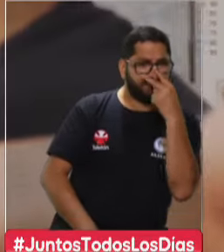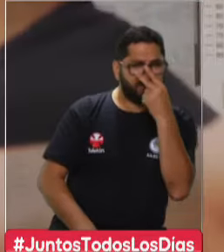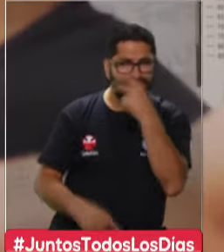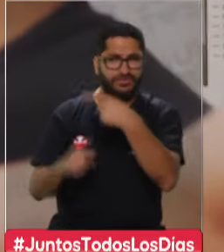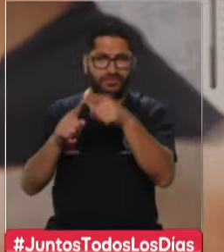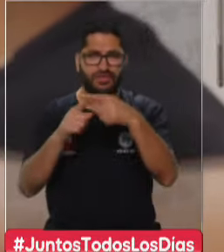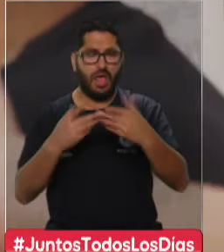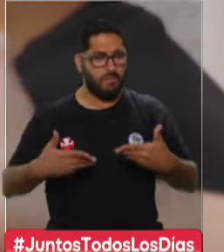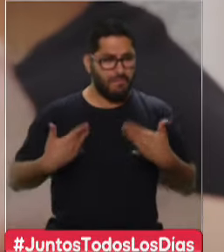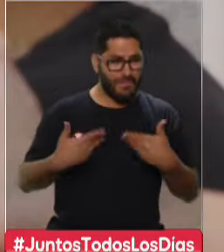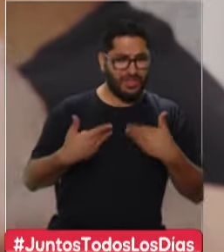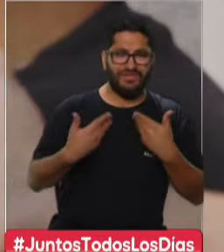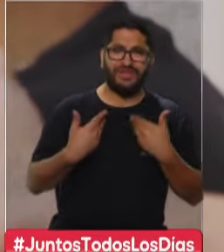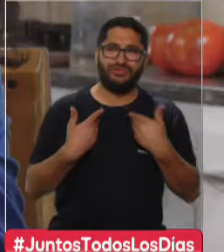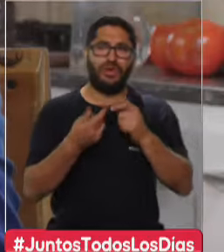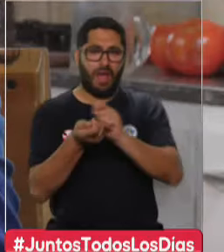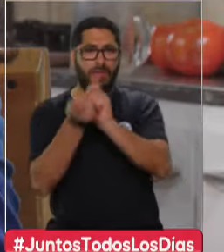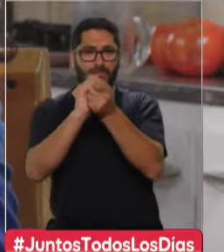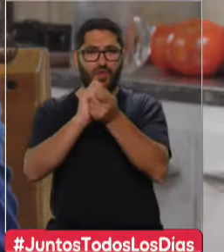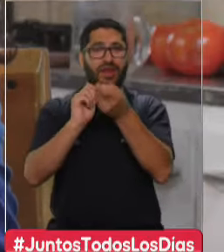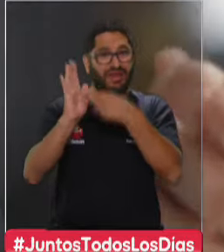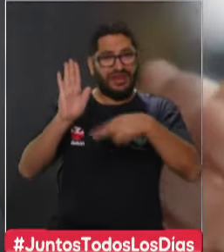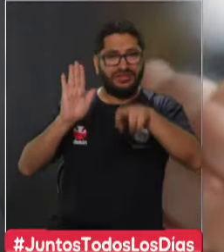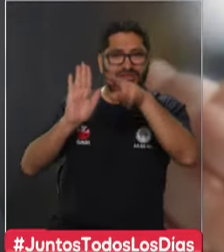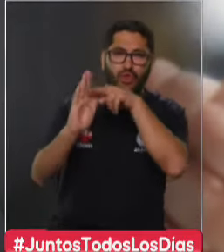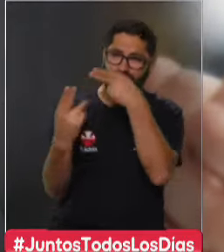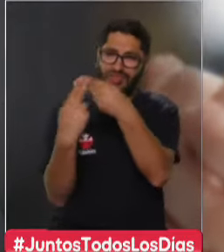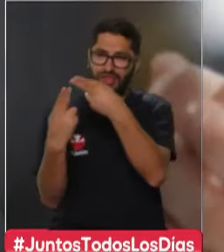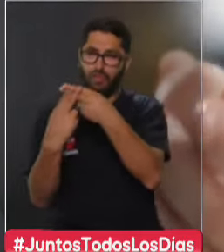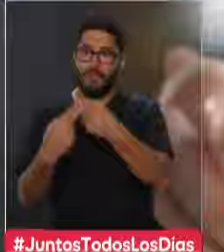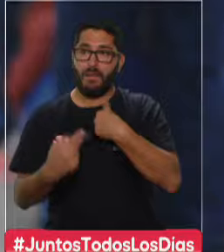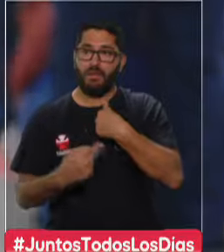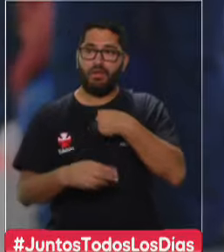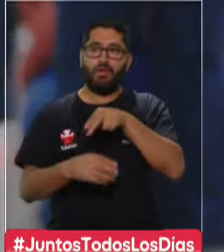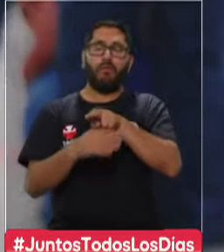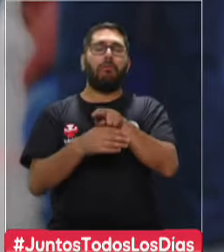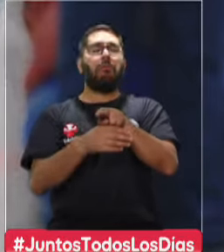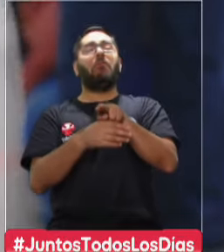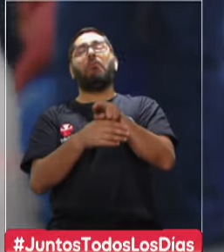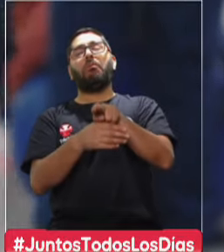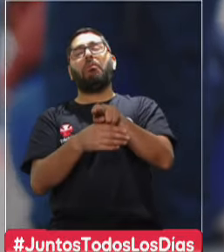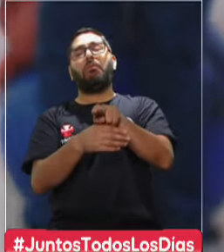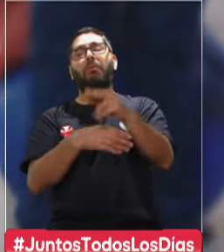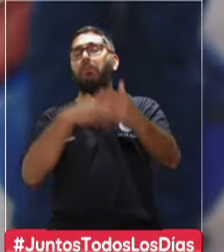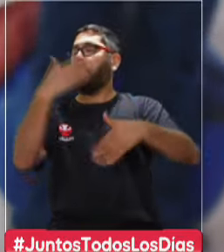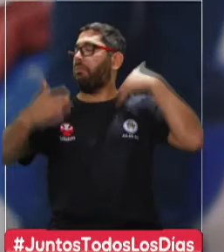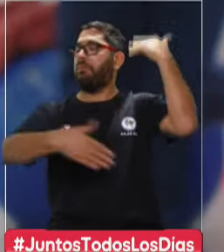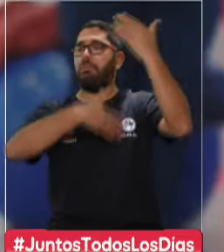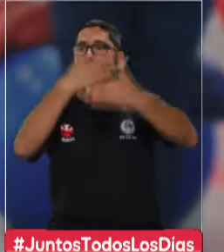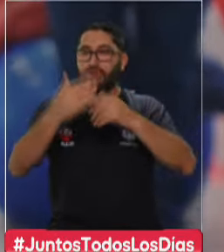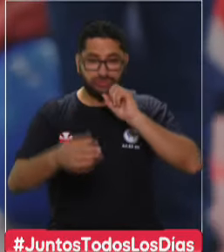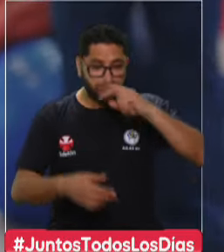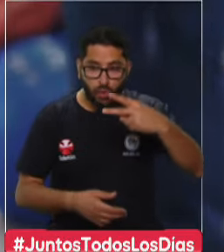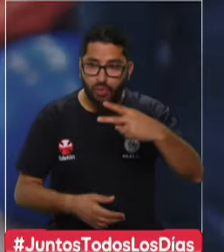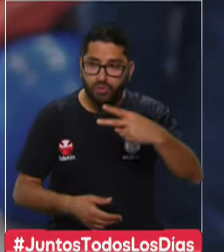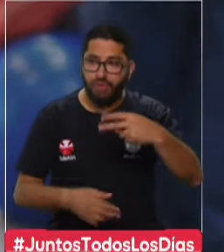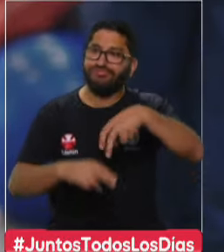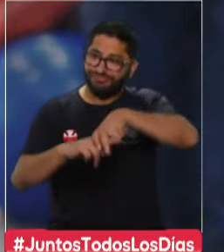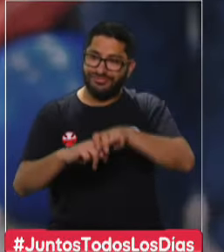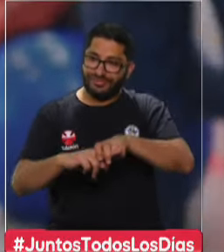llegó a la primera sesión de Teletón en camilla, que no se podía sentar. Pues. Y a la segunda fue en silla de ruedas. Verlo mover los brazos, que ayudara a